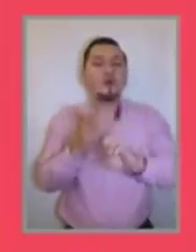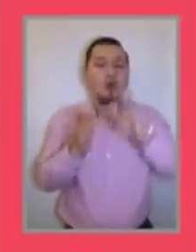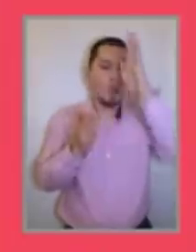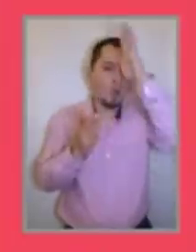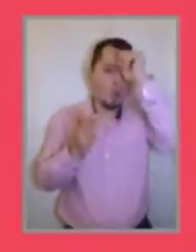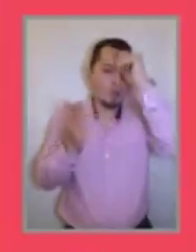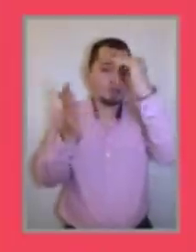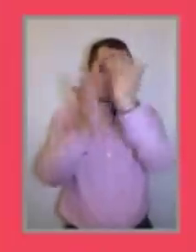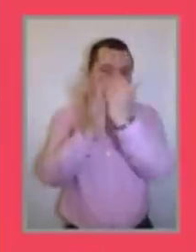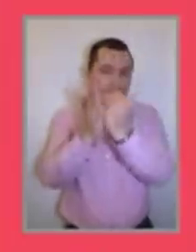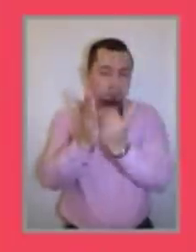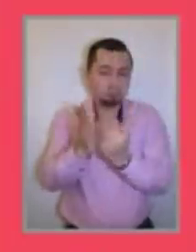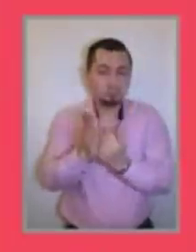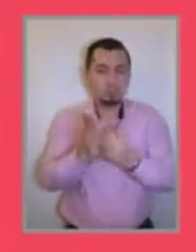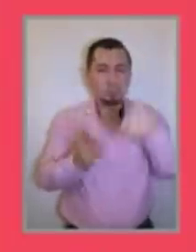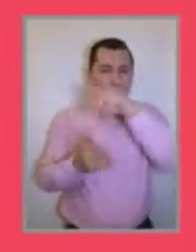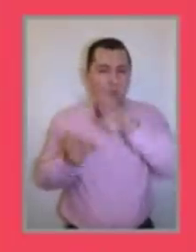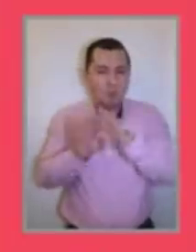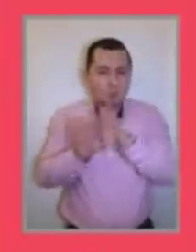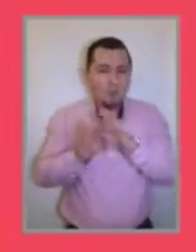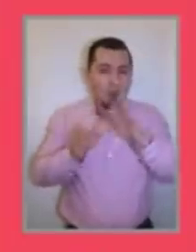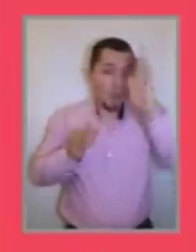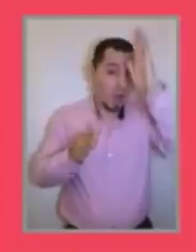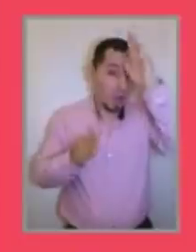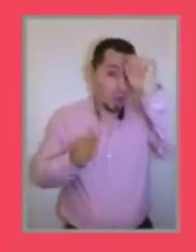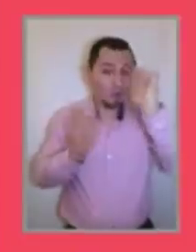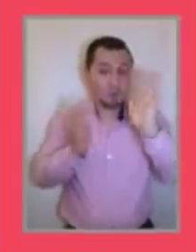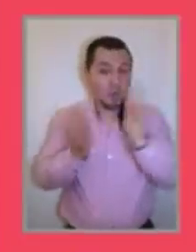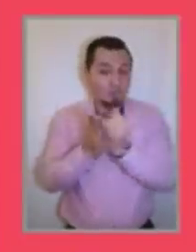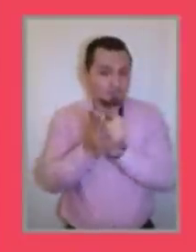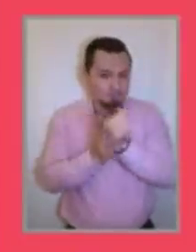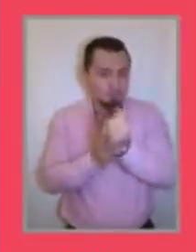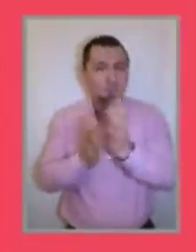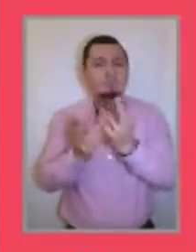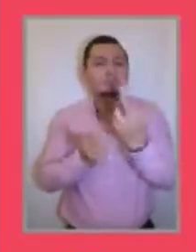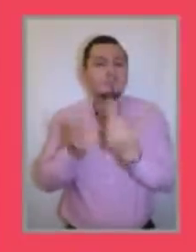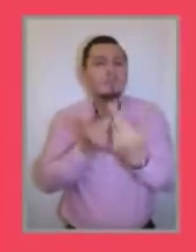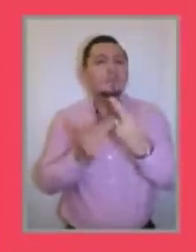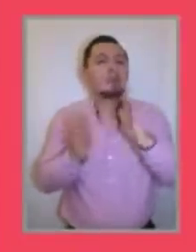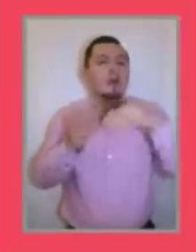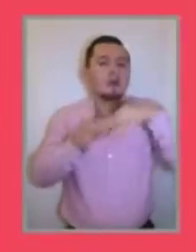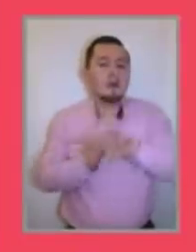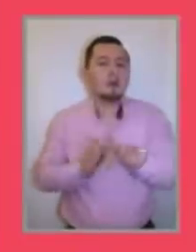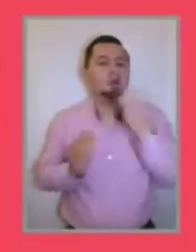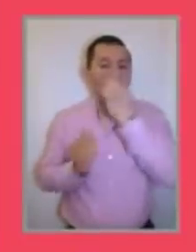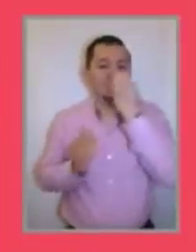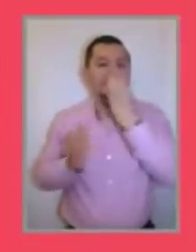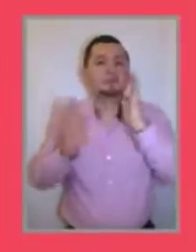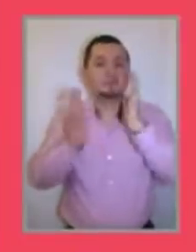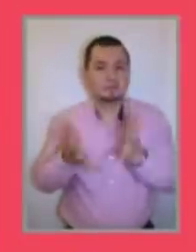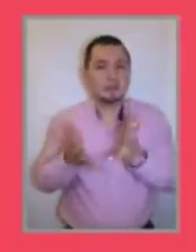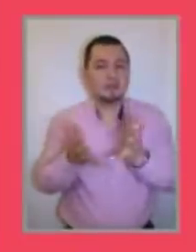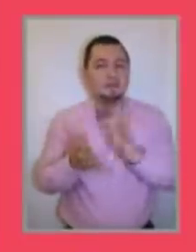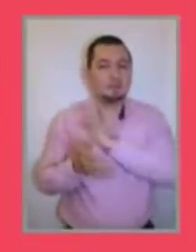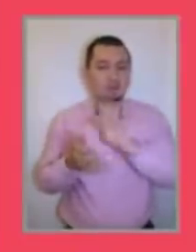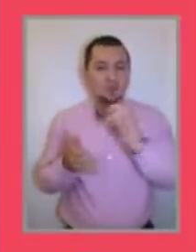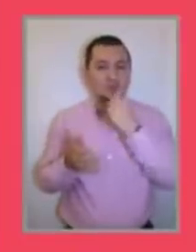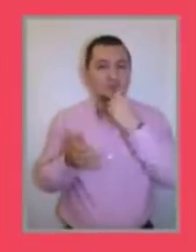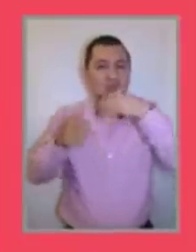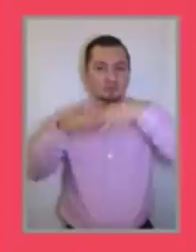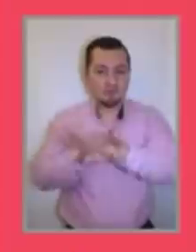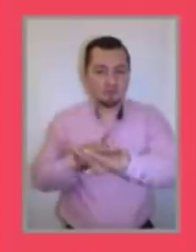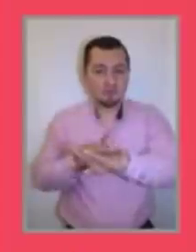en el proceso de discusión para tomar la decisión de iniciar esta etapa de planeación del regreso presencial. Le voy a pedir